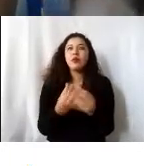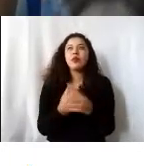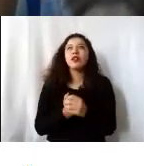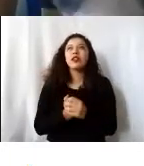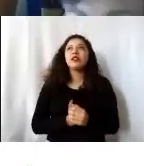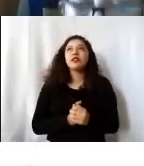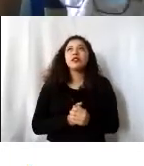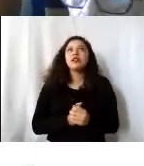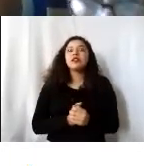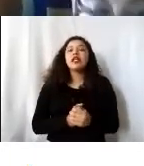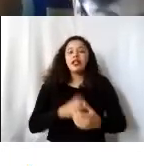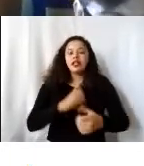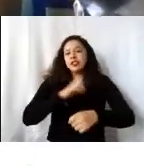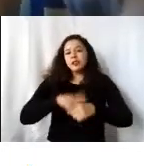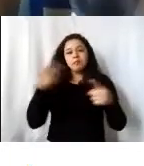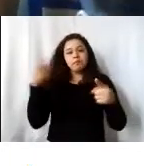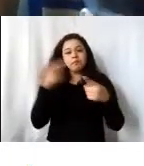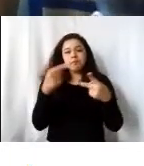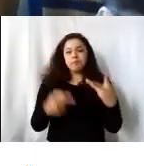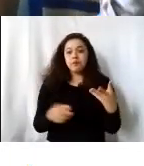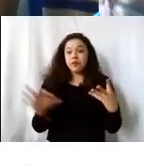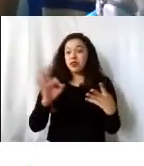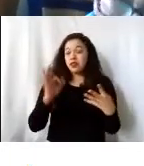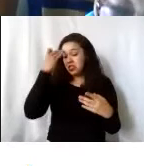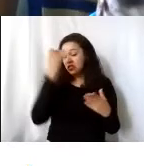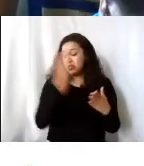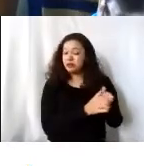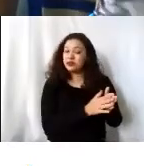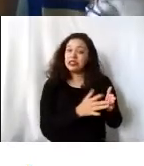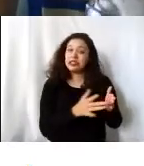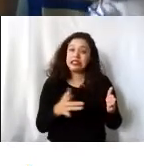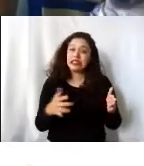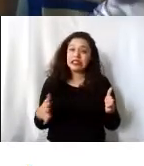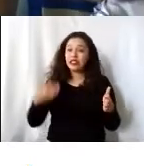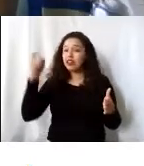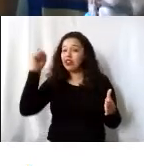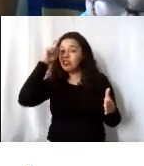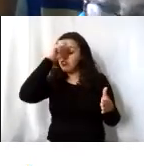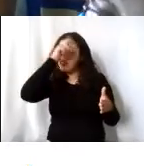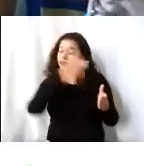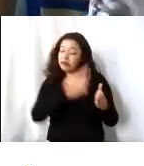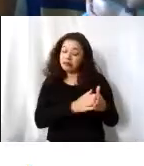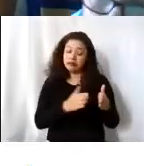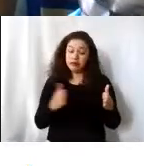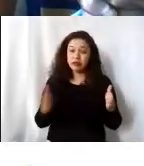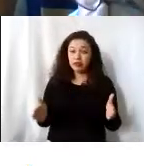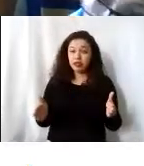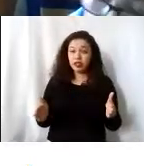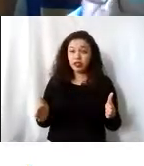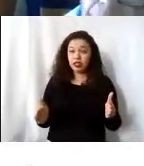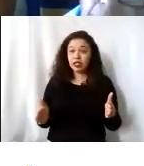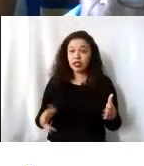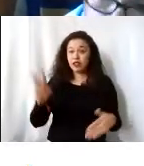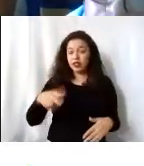pues, especiales, que a lo mejor está pasando por una situación difícil en ese momento y que realmente sí